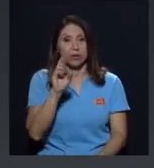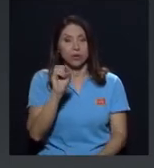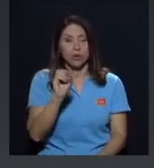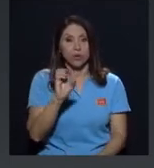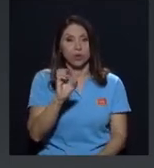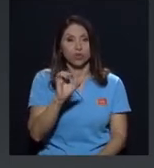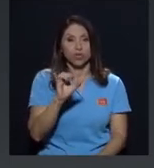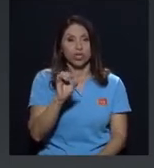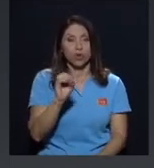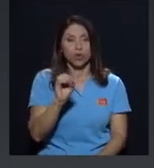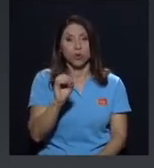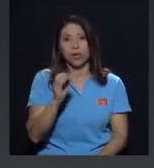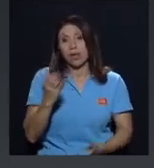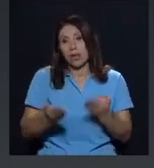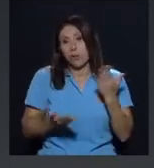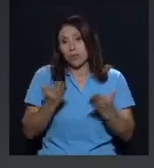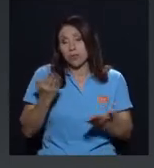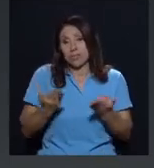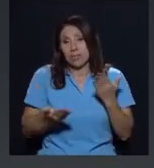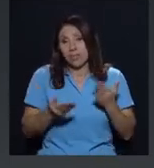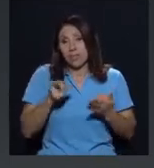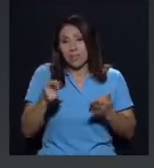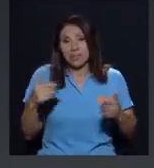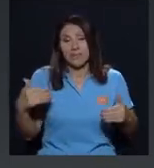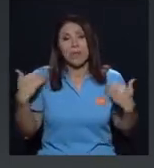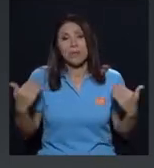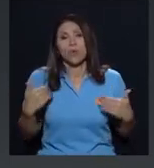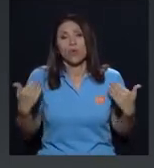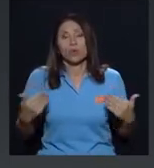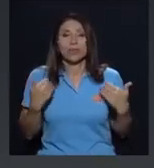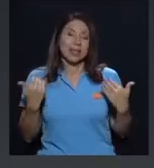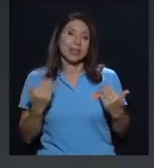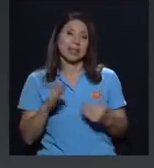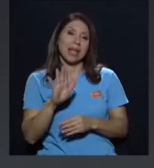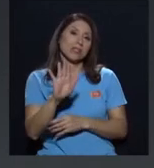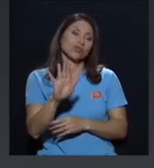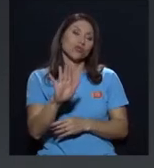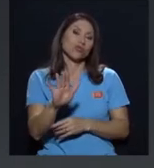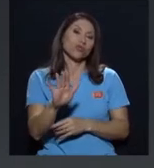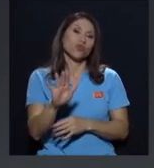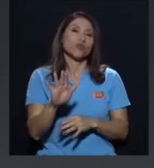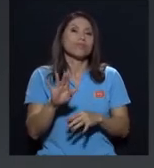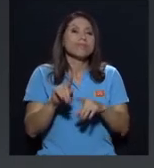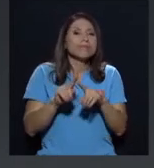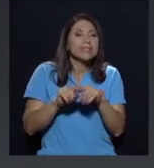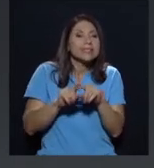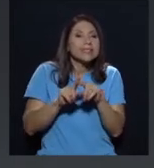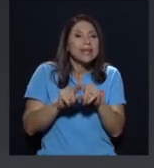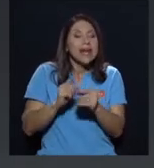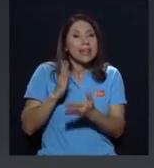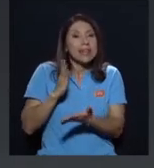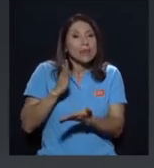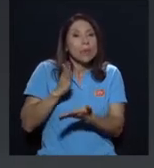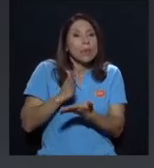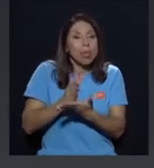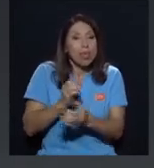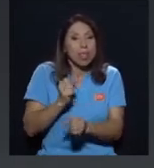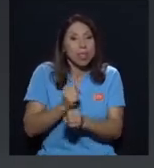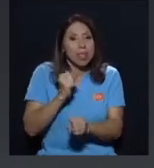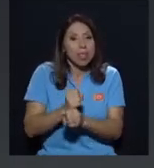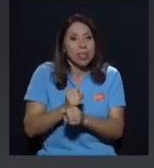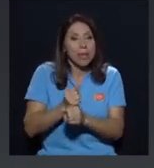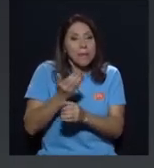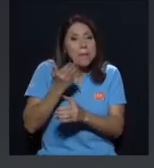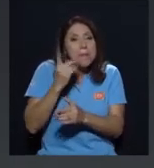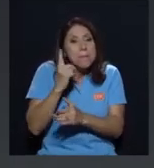muy contenta en su relativo retiro parcial porque continuaba